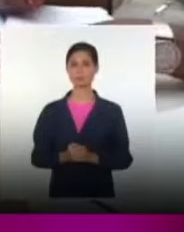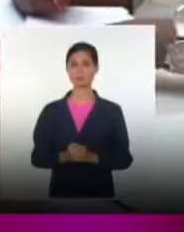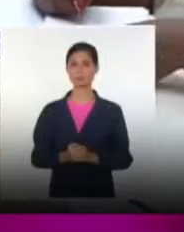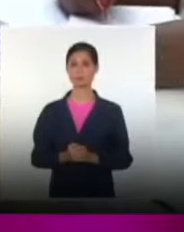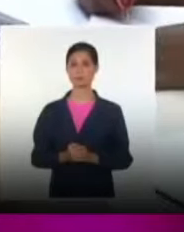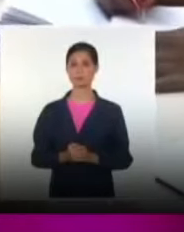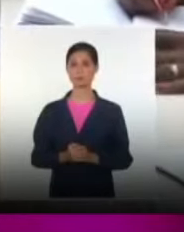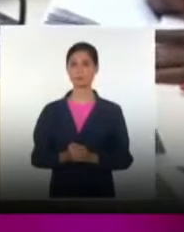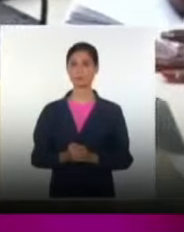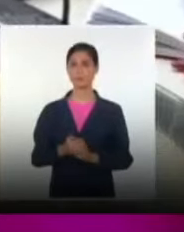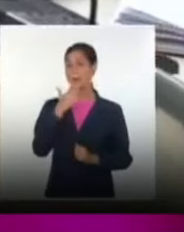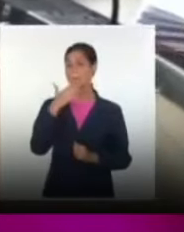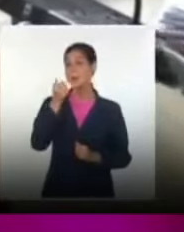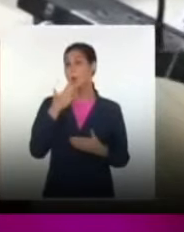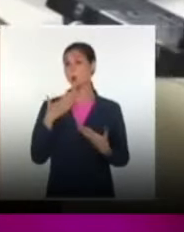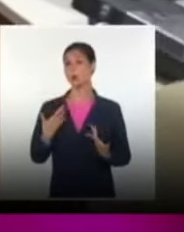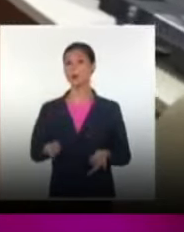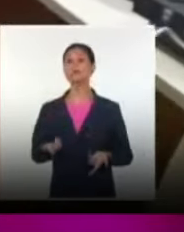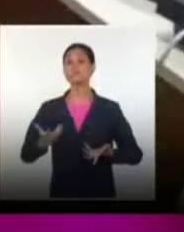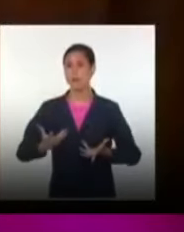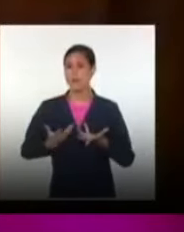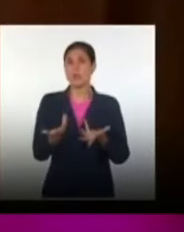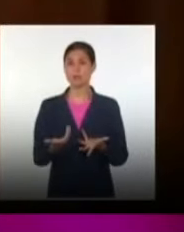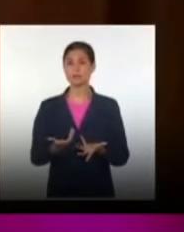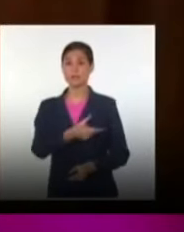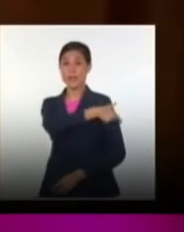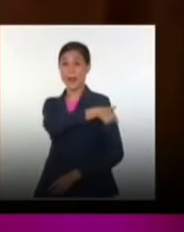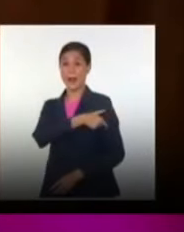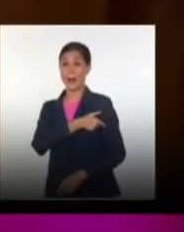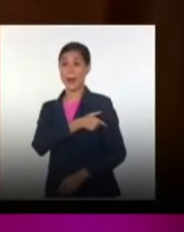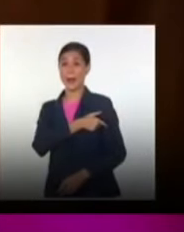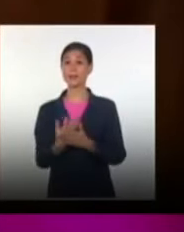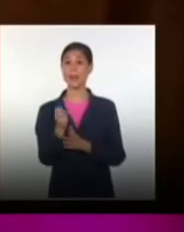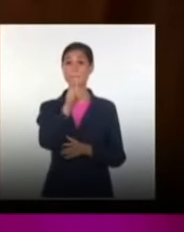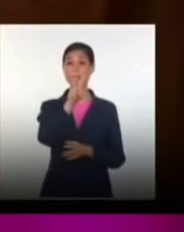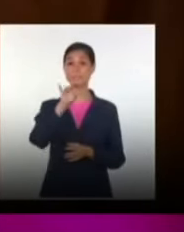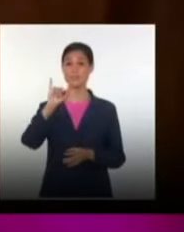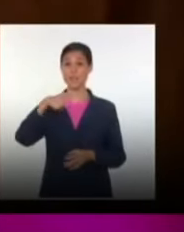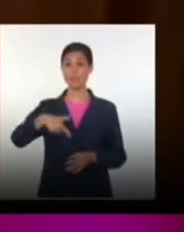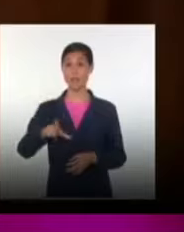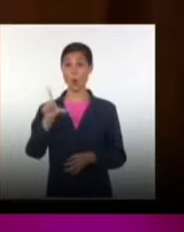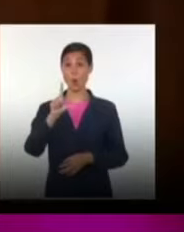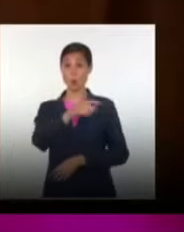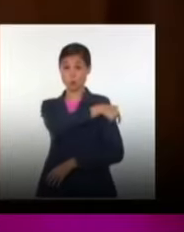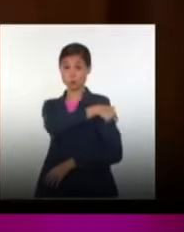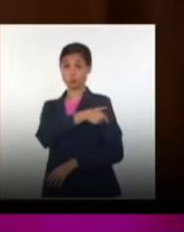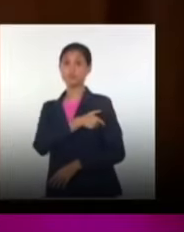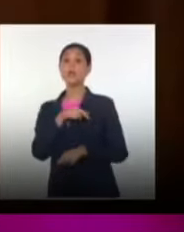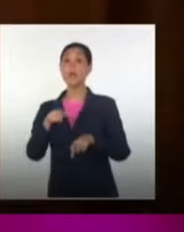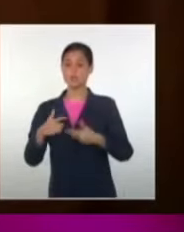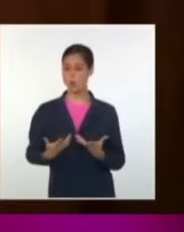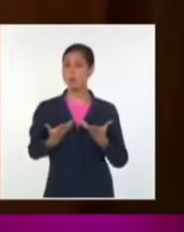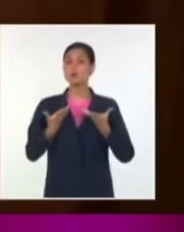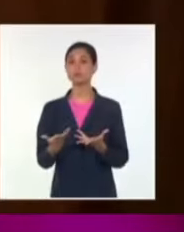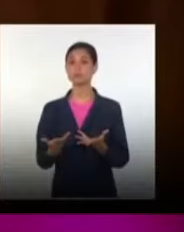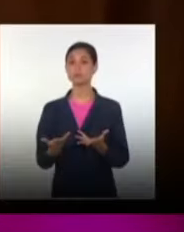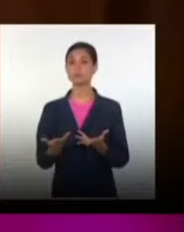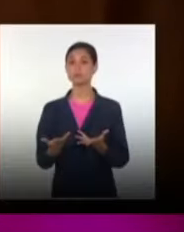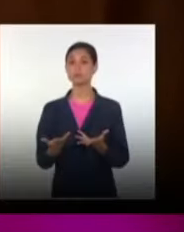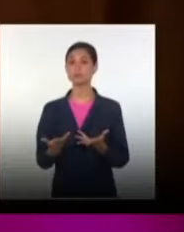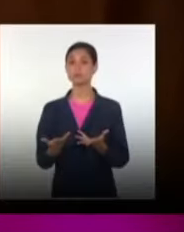mejor homenaje a los héroes y mártires del 26 de julio Ay, con... y es la mejor respuesta a nuestro inmenso héroe de todos los días, nuestro